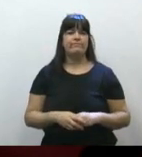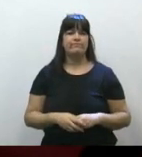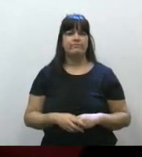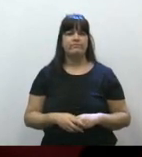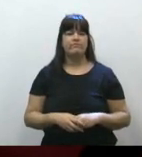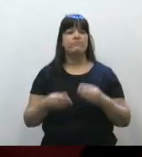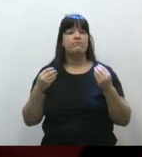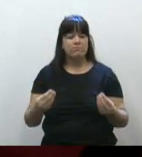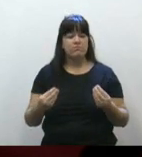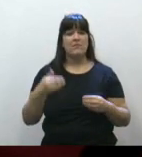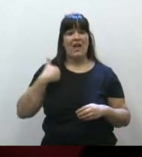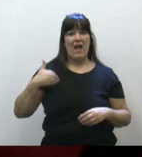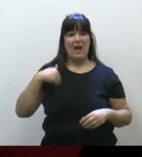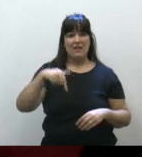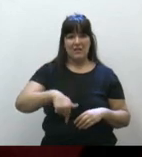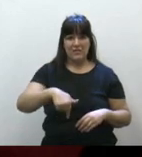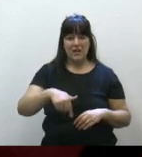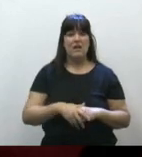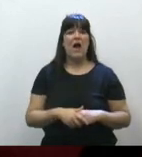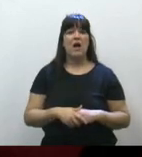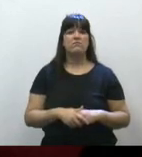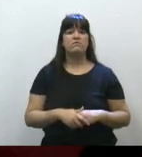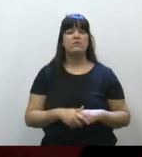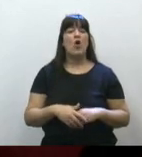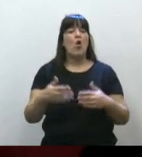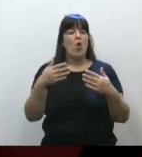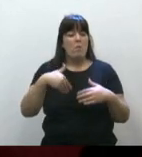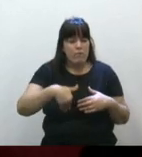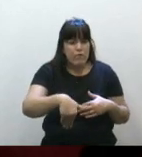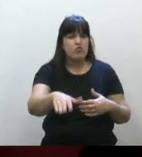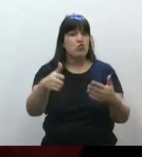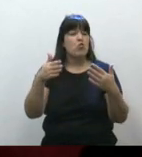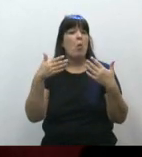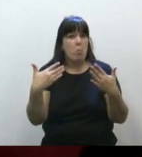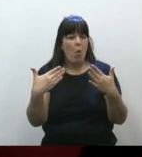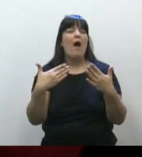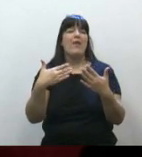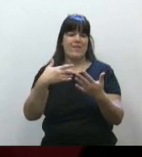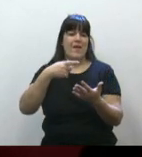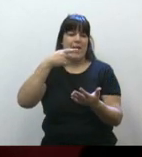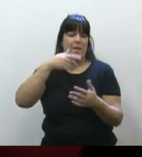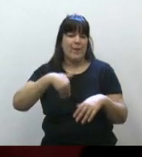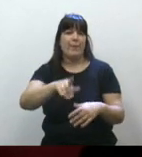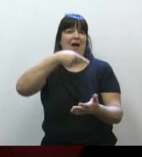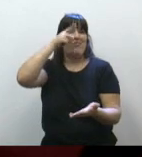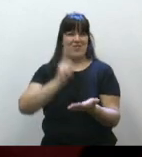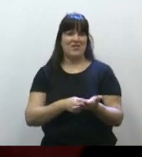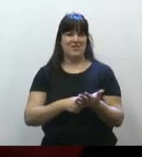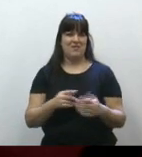que la argentina cuando podamos votar este tema va a entrar definitivamente